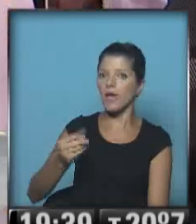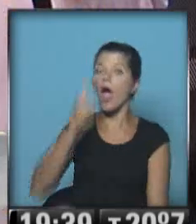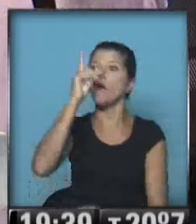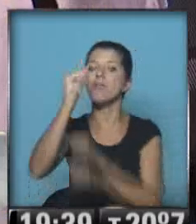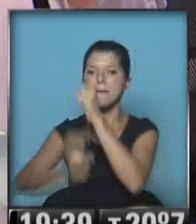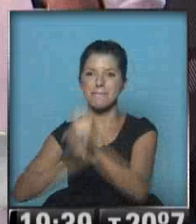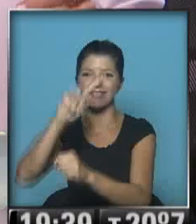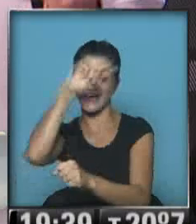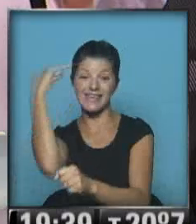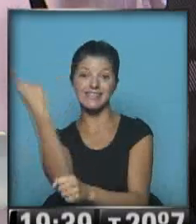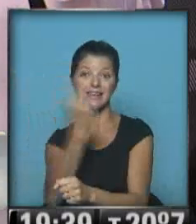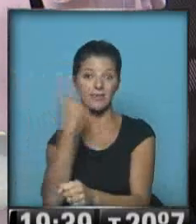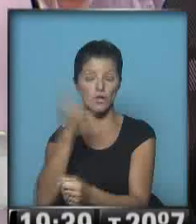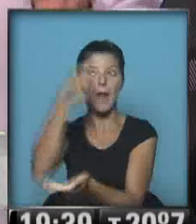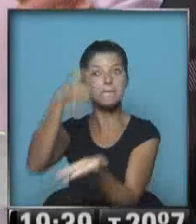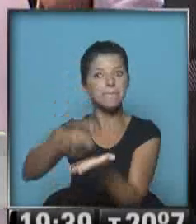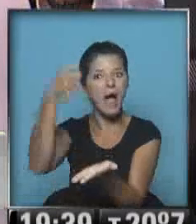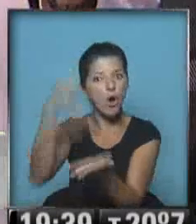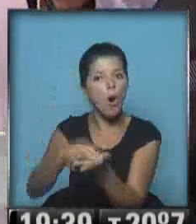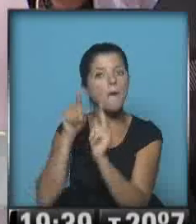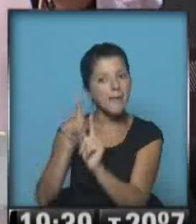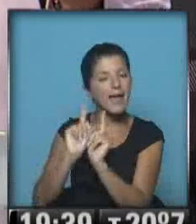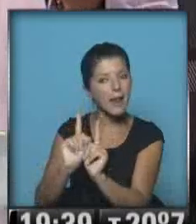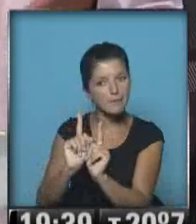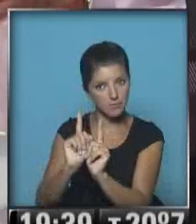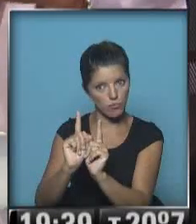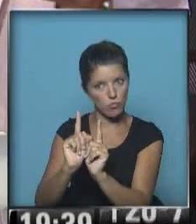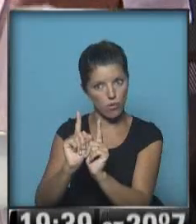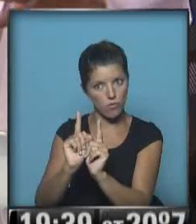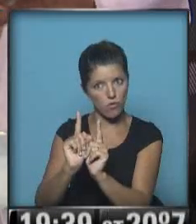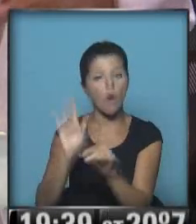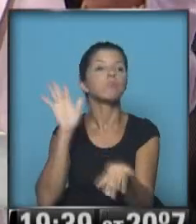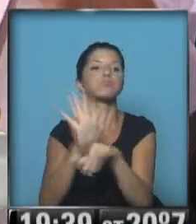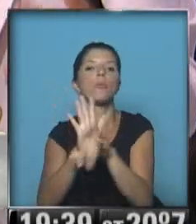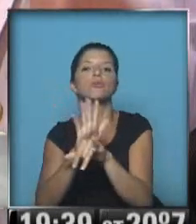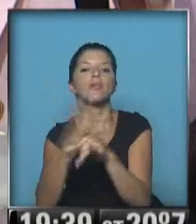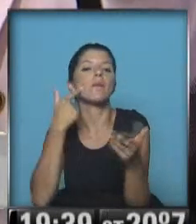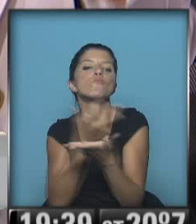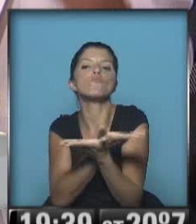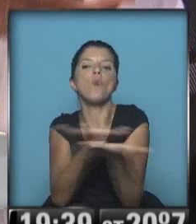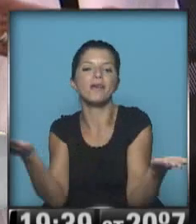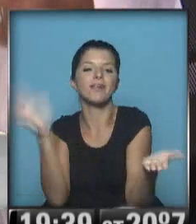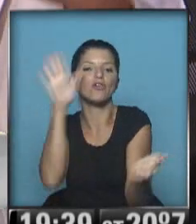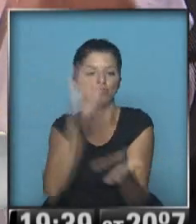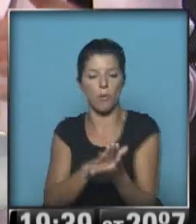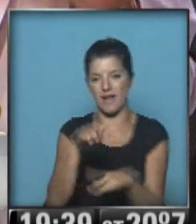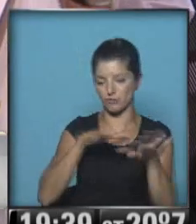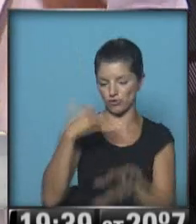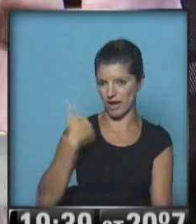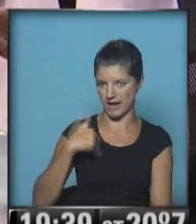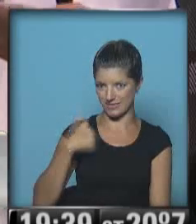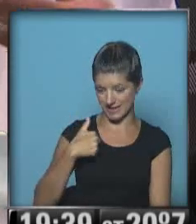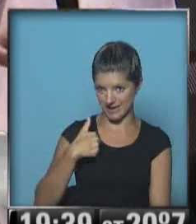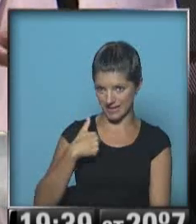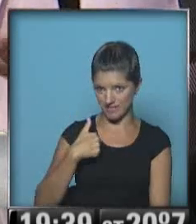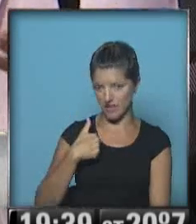empresa internacional para que realizara una como una exposición sobre la Argentina una imagen sobre